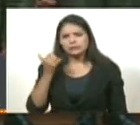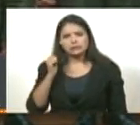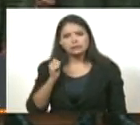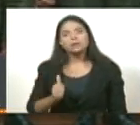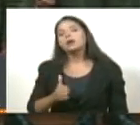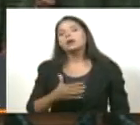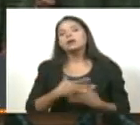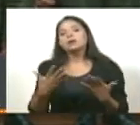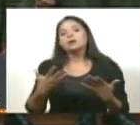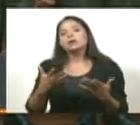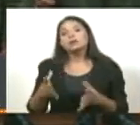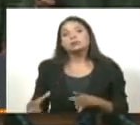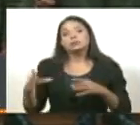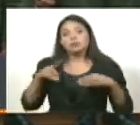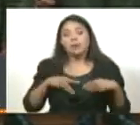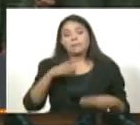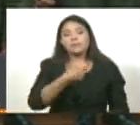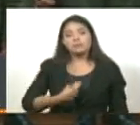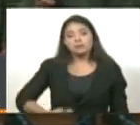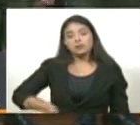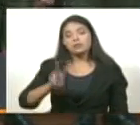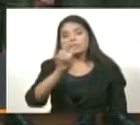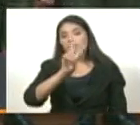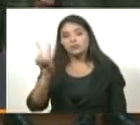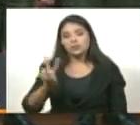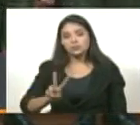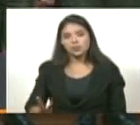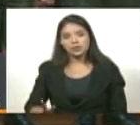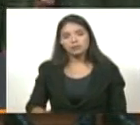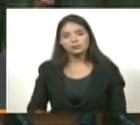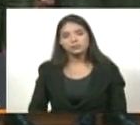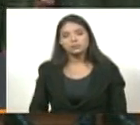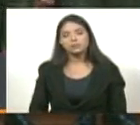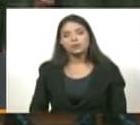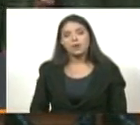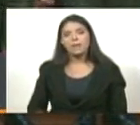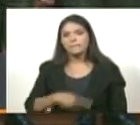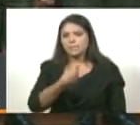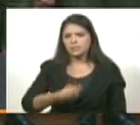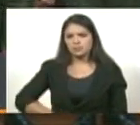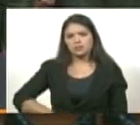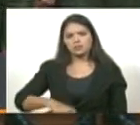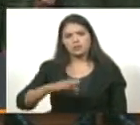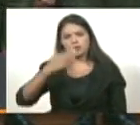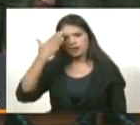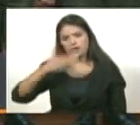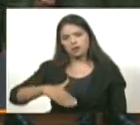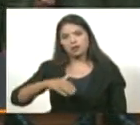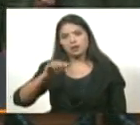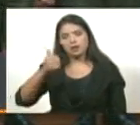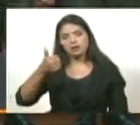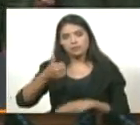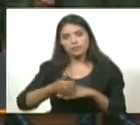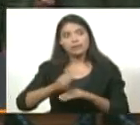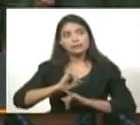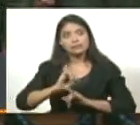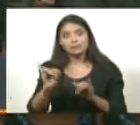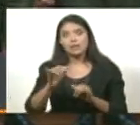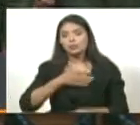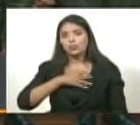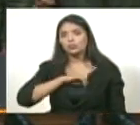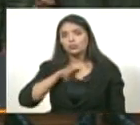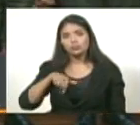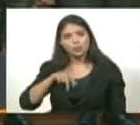asumido el presidente constitucional de la República Bolivariana de Venezuela, nuestro comandante en jefe, ya hemos visto